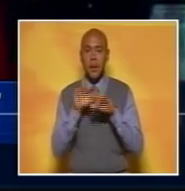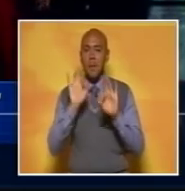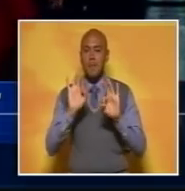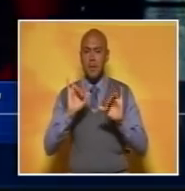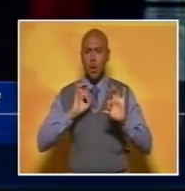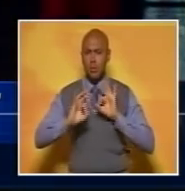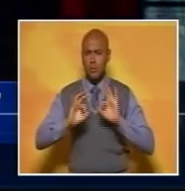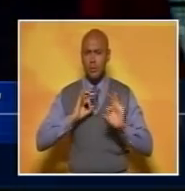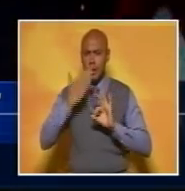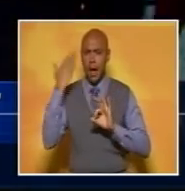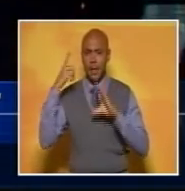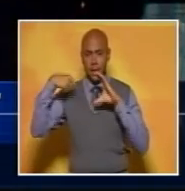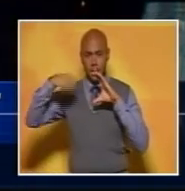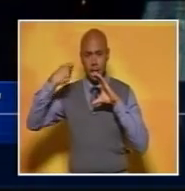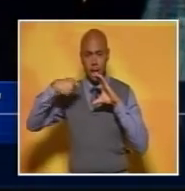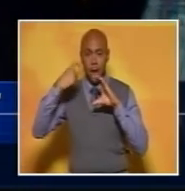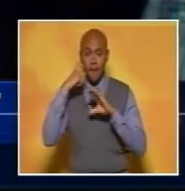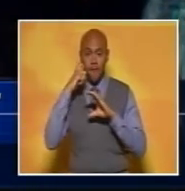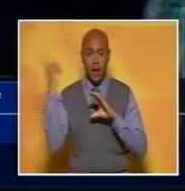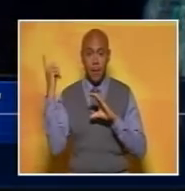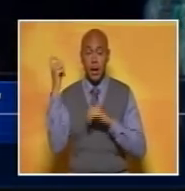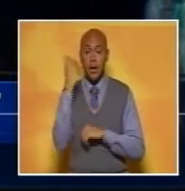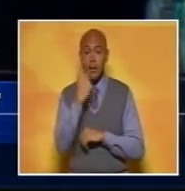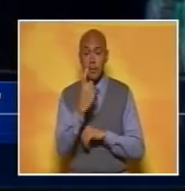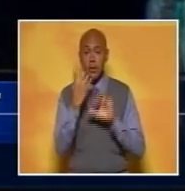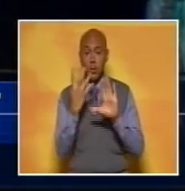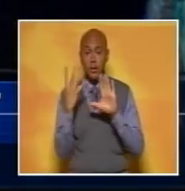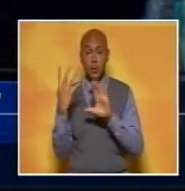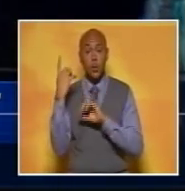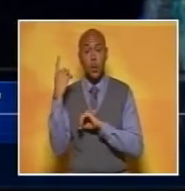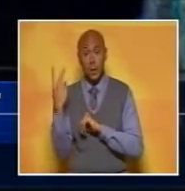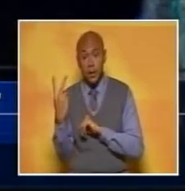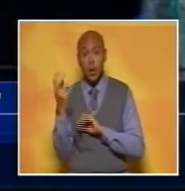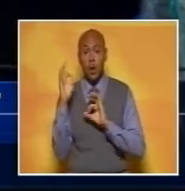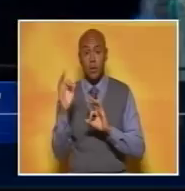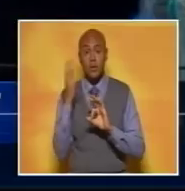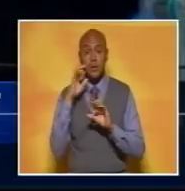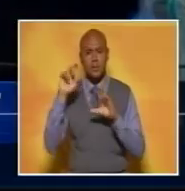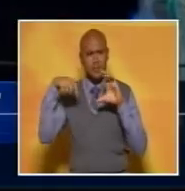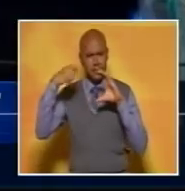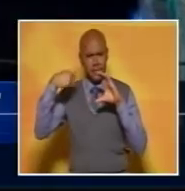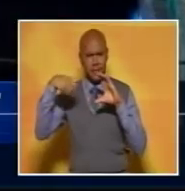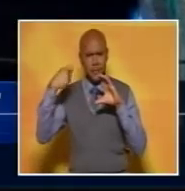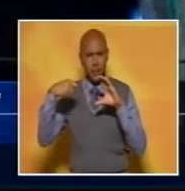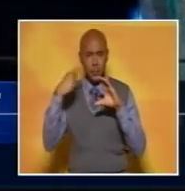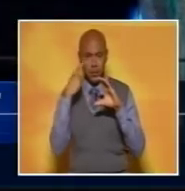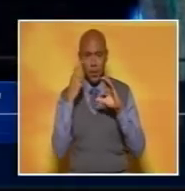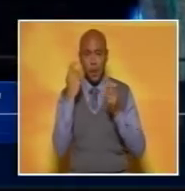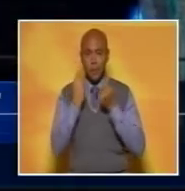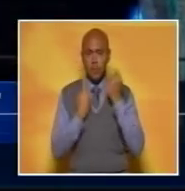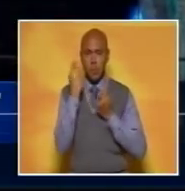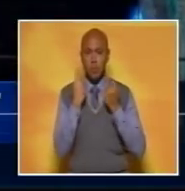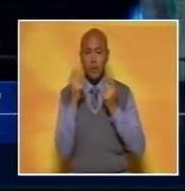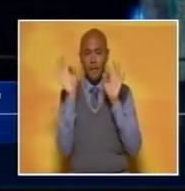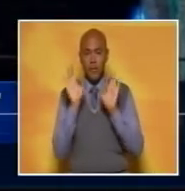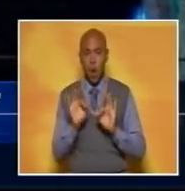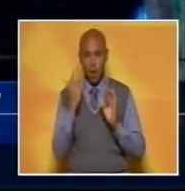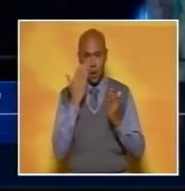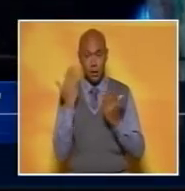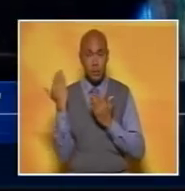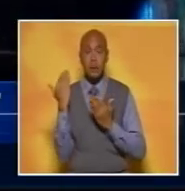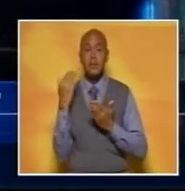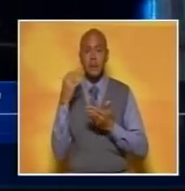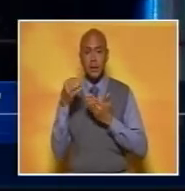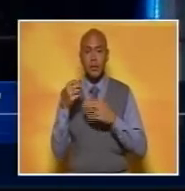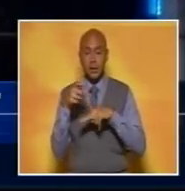de la película que la llevó a la fama en el año 1992, titulada Bajos Instintos. Finalmente alentó a todos